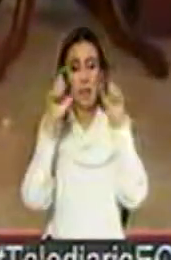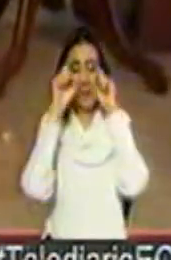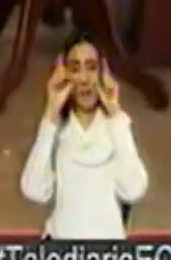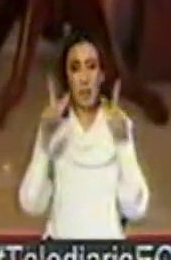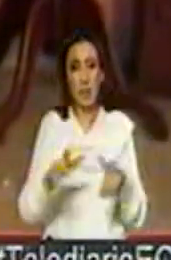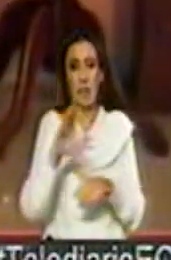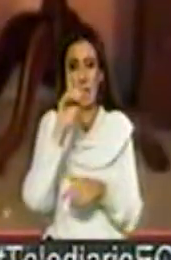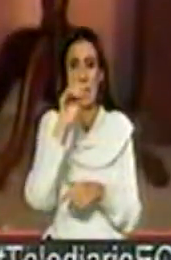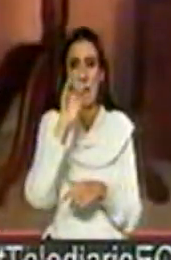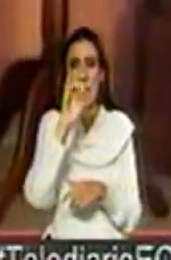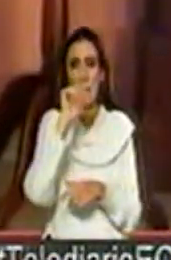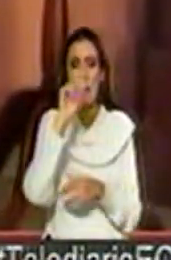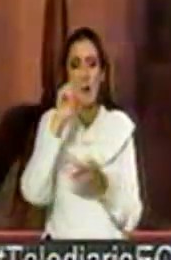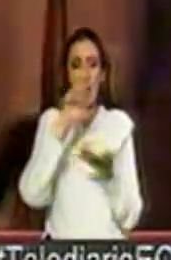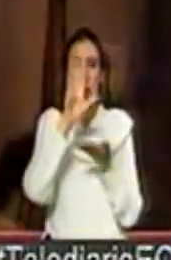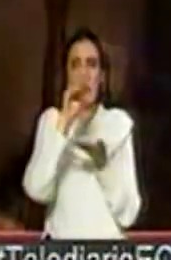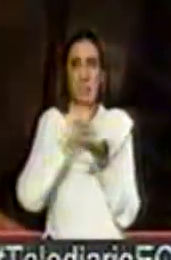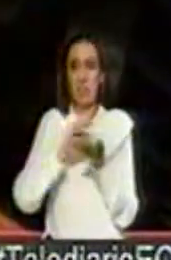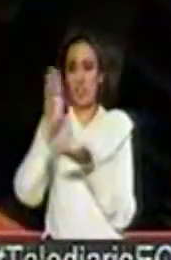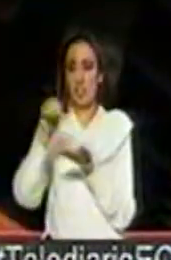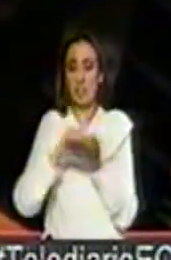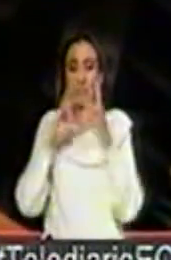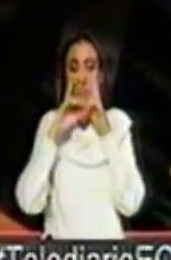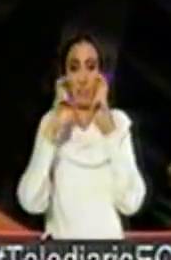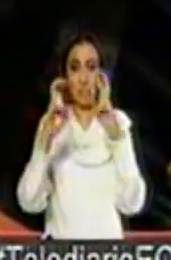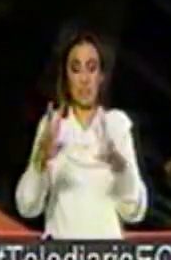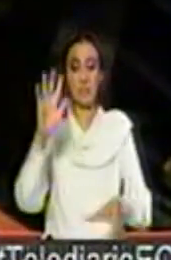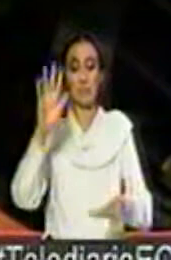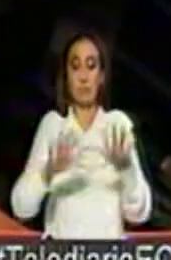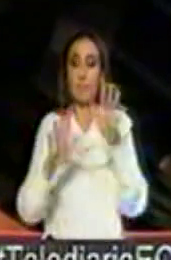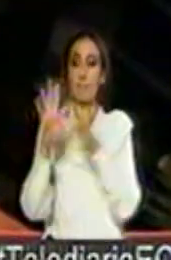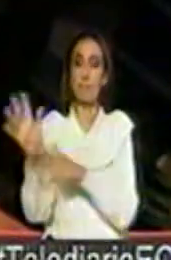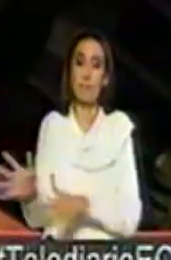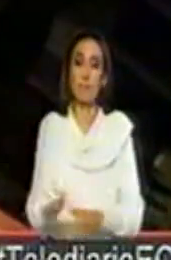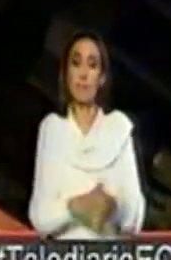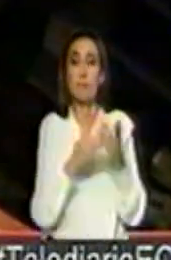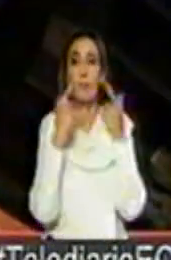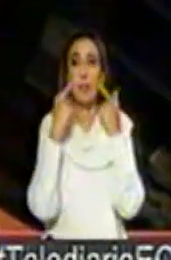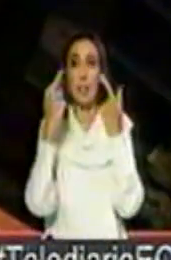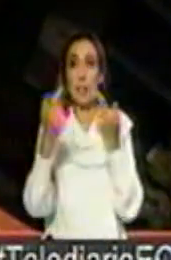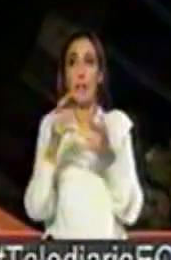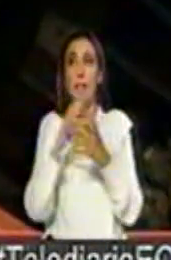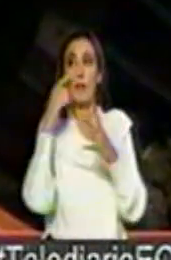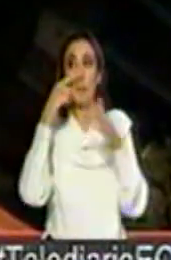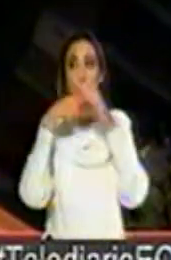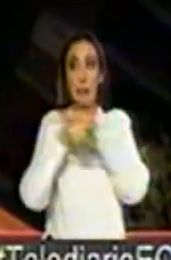tiene como propósito recabar elementos sobre un posible delito de violación a la intimidad.